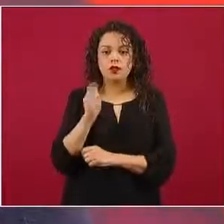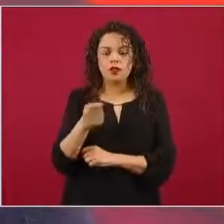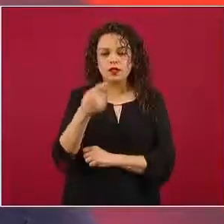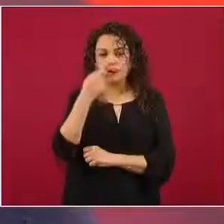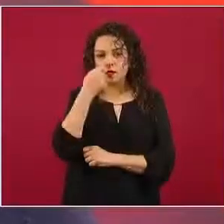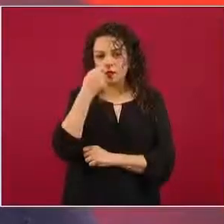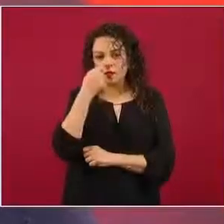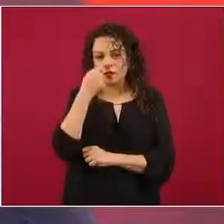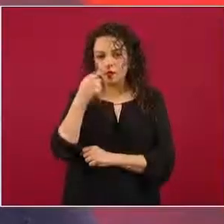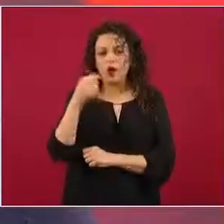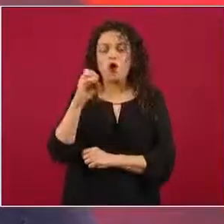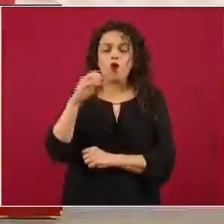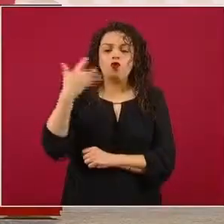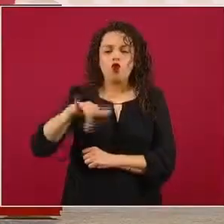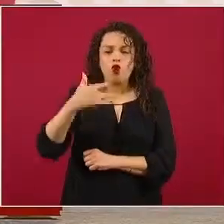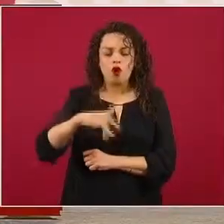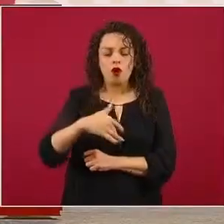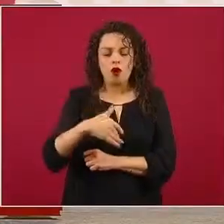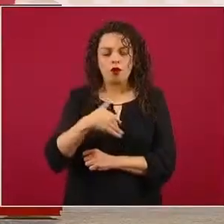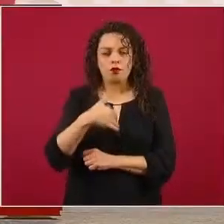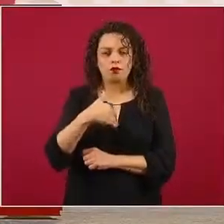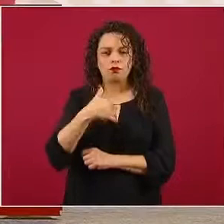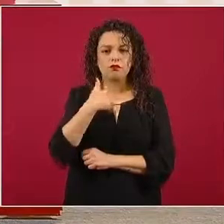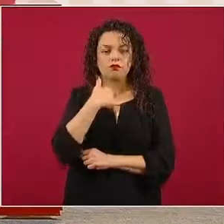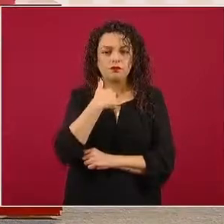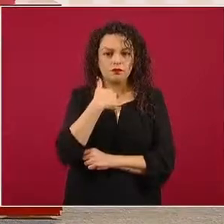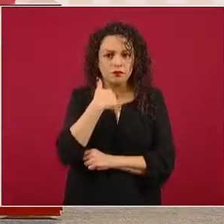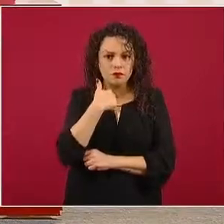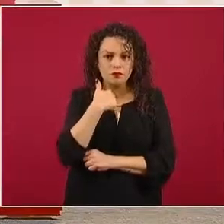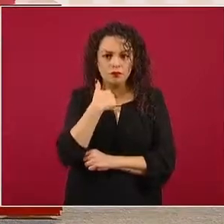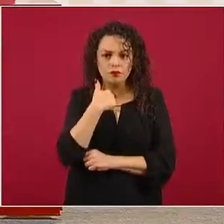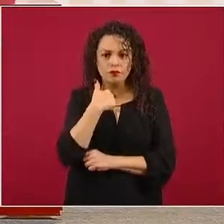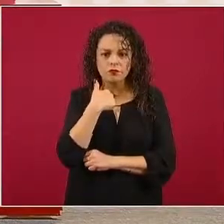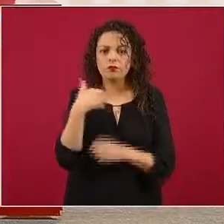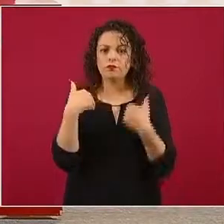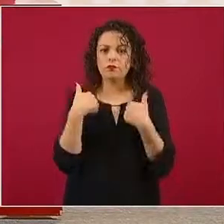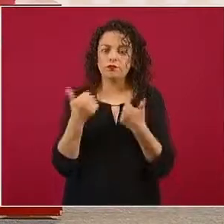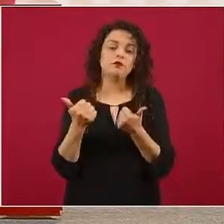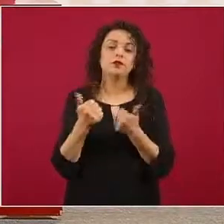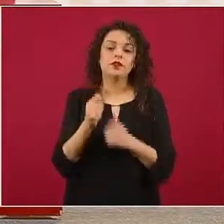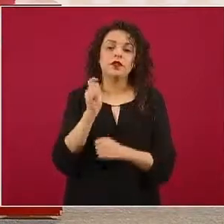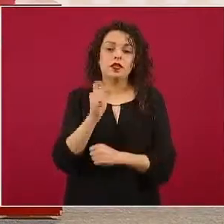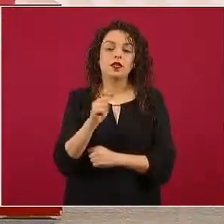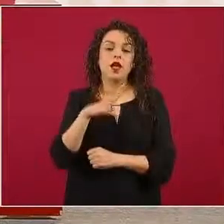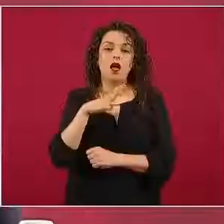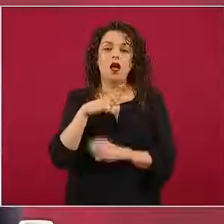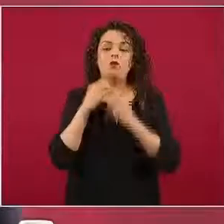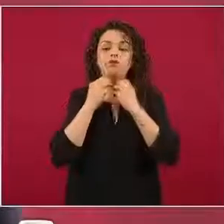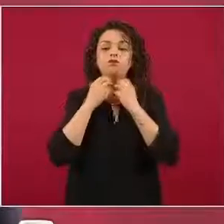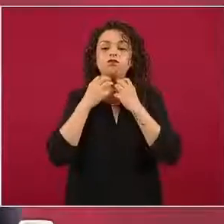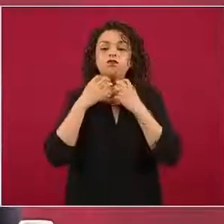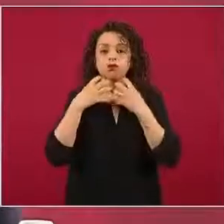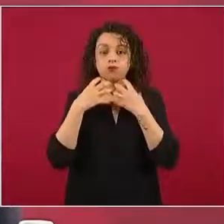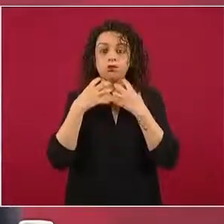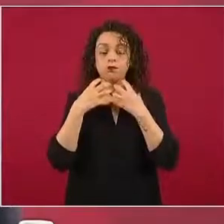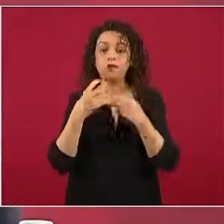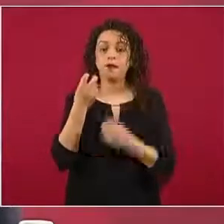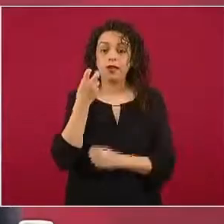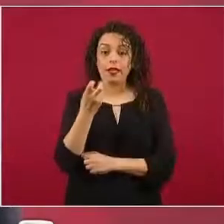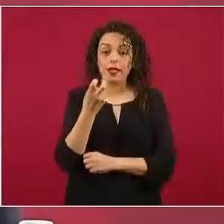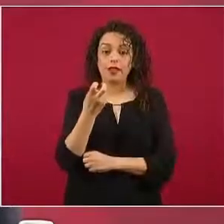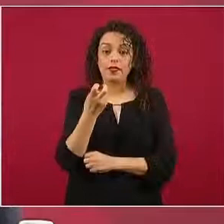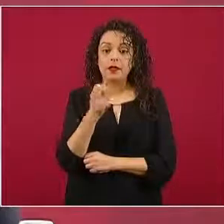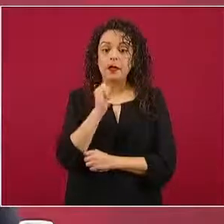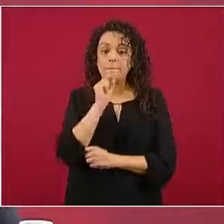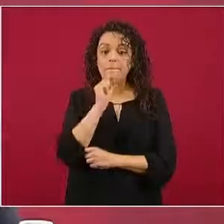nariz, el dolor de la garganta, que evidencia inflamación de la misma. Esto nos puede llevar lógicamente